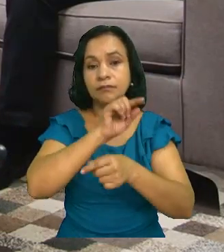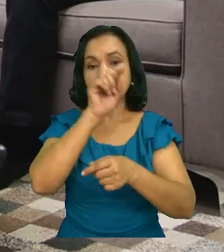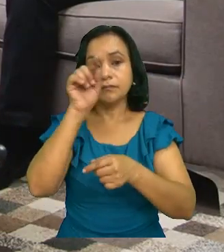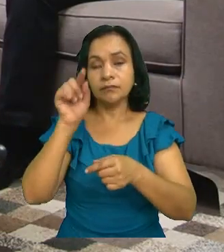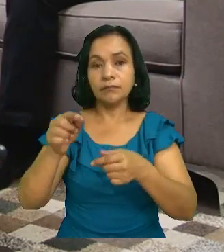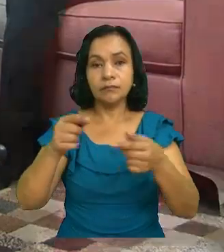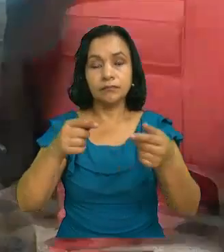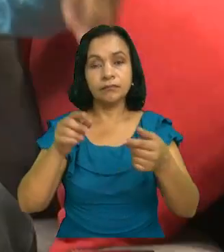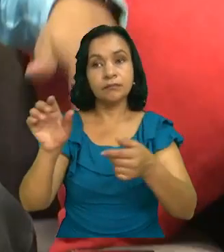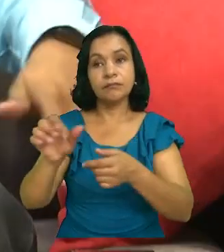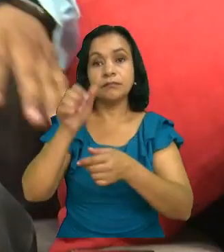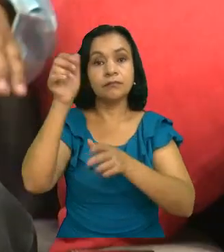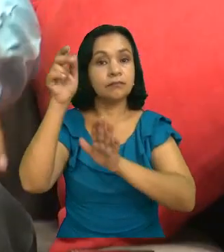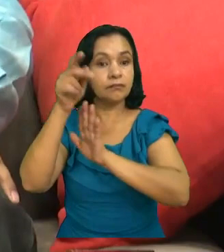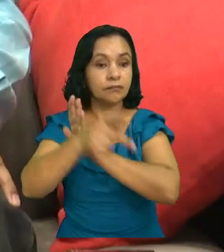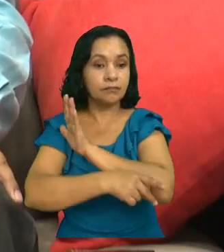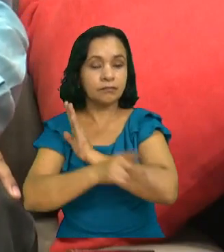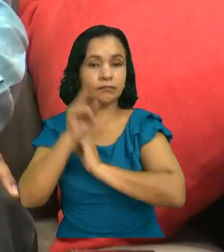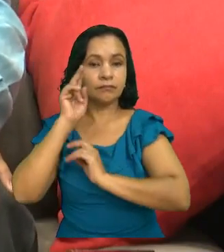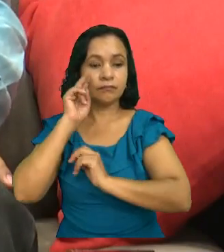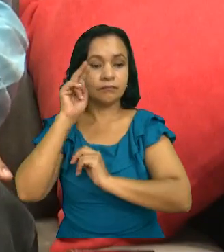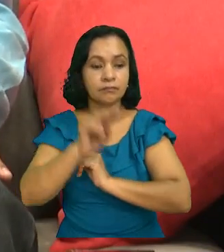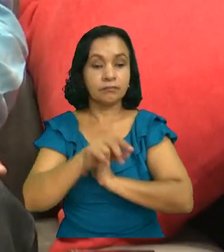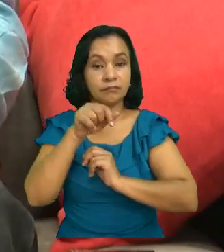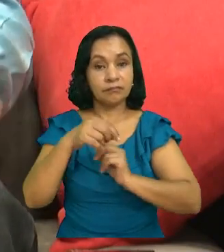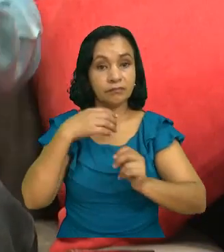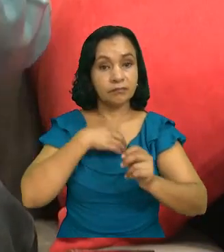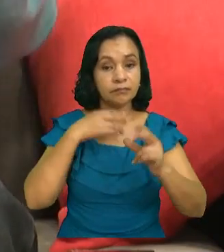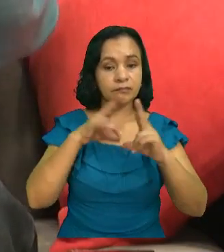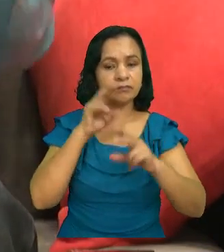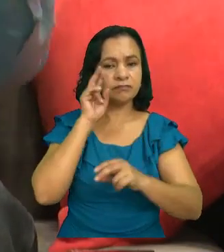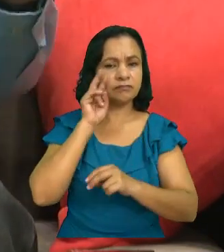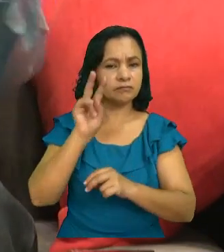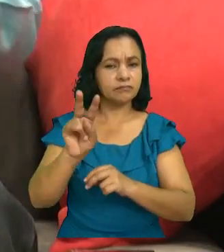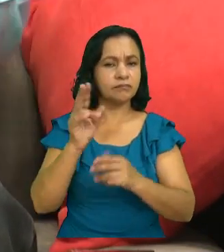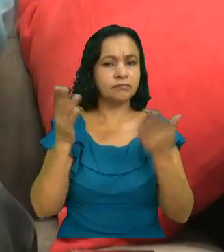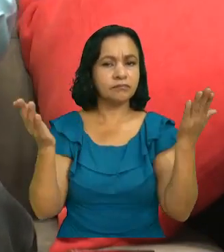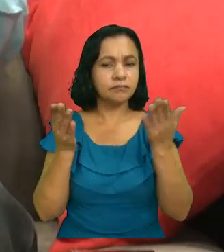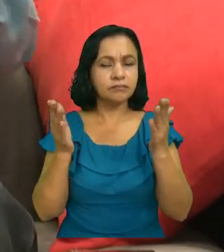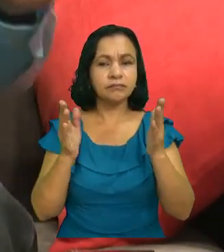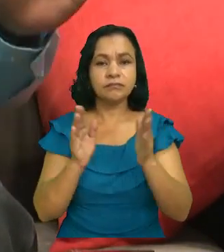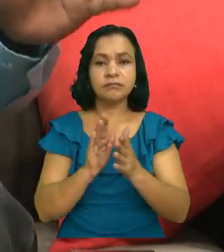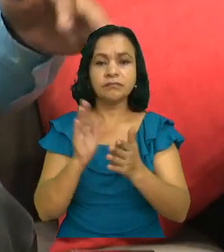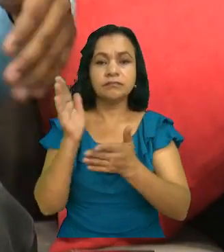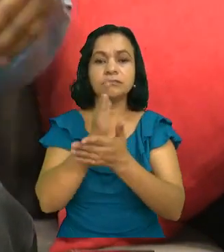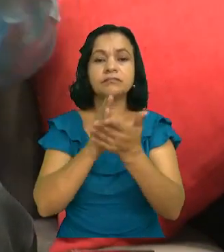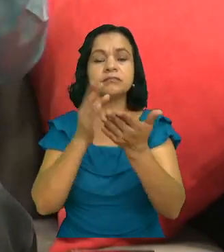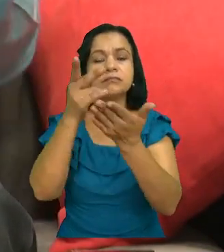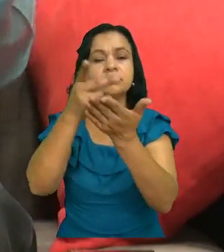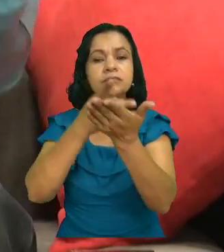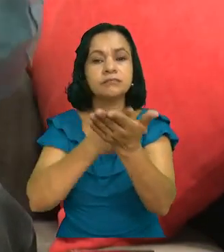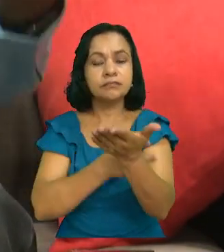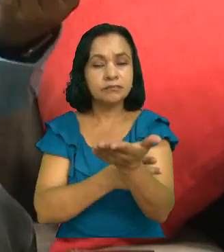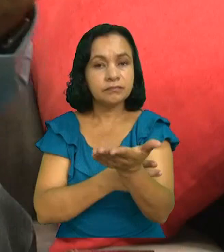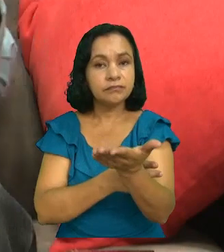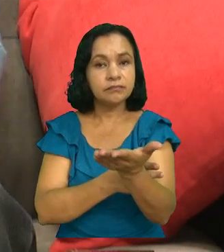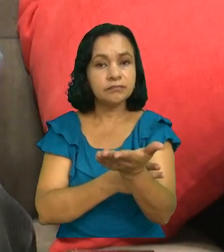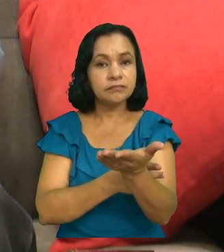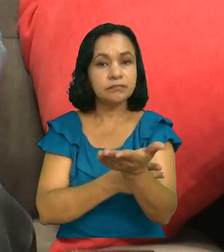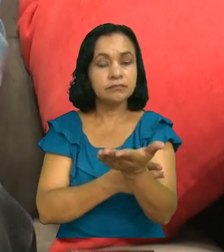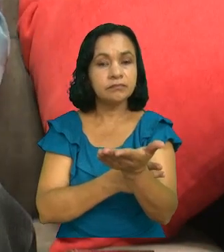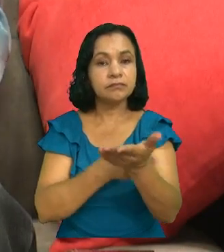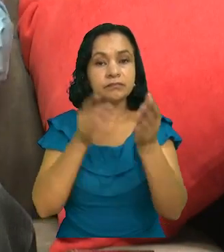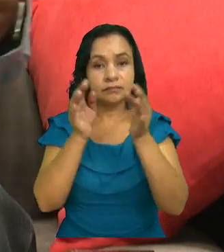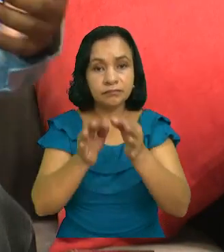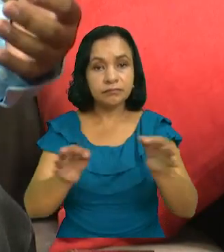nos ven desde el exterior, aunque estén en Nicaragua, tratan de enfocar solamente algunos proyectos que por su naturaleza y